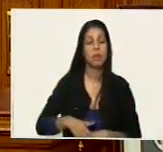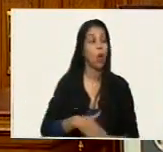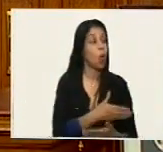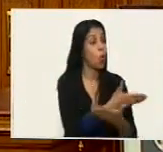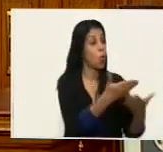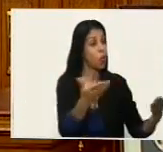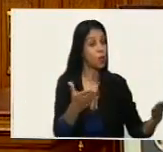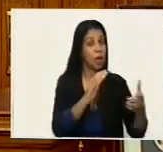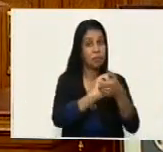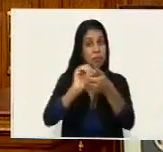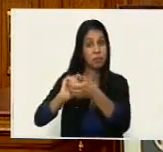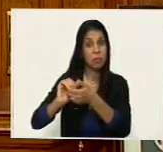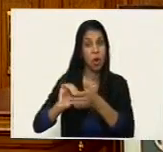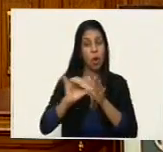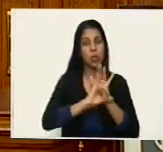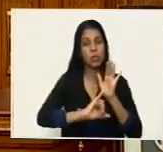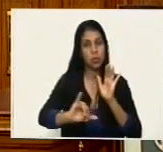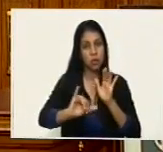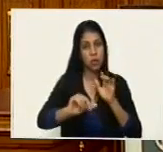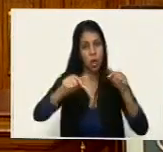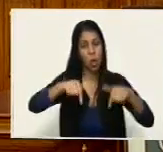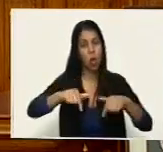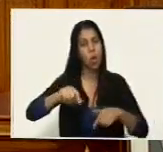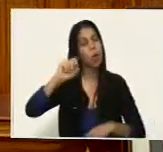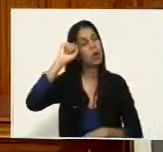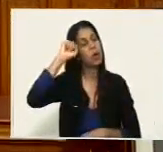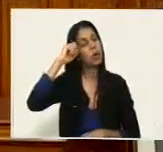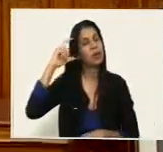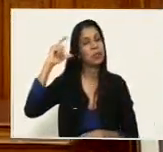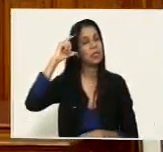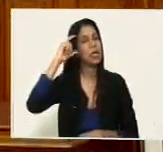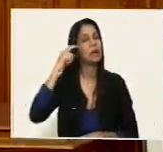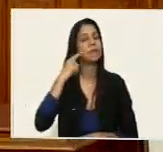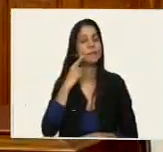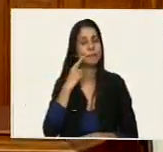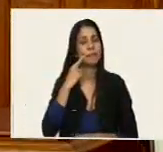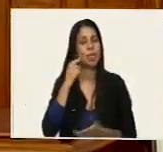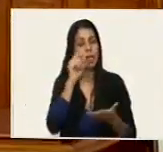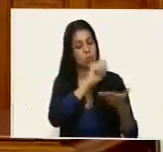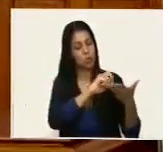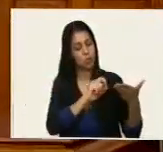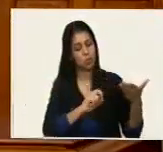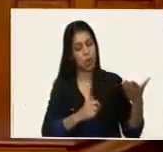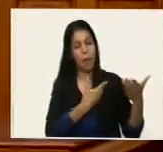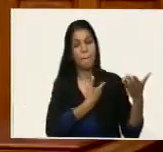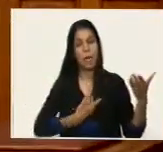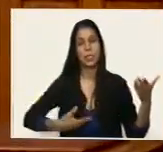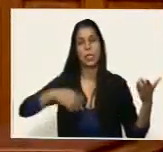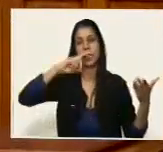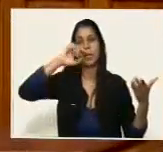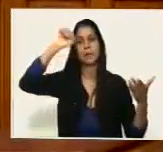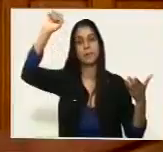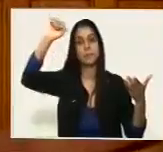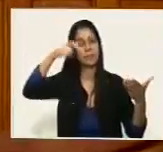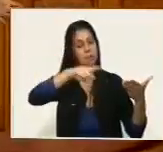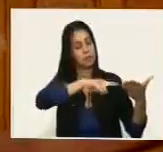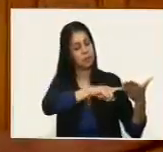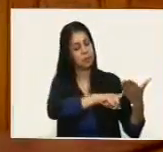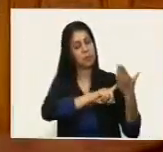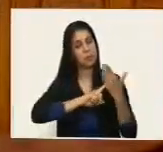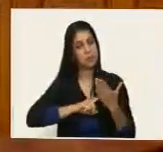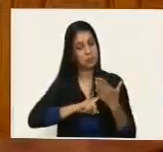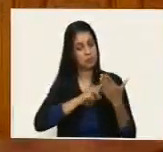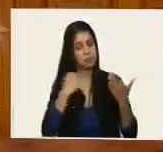hoy, en conmemoración de este día de la comunicación de nuestro presidente a esta